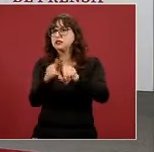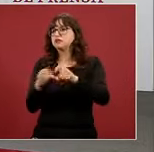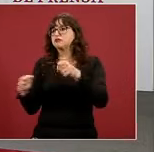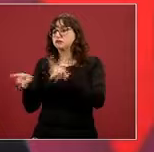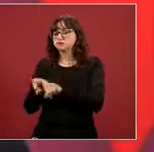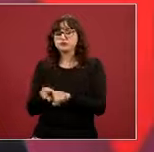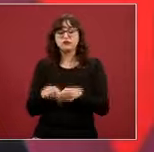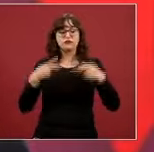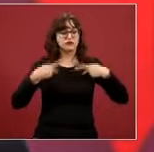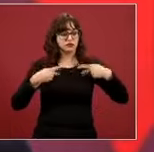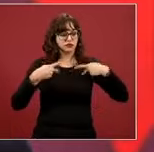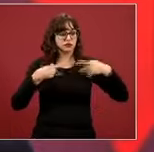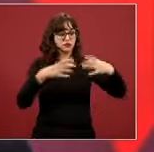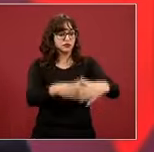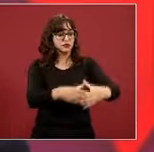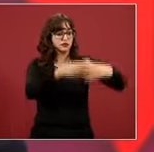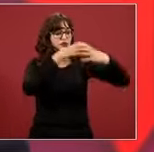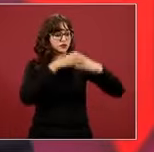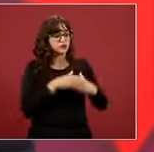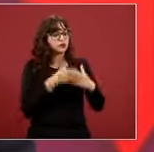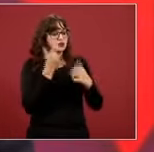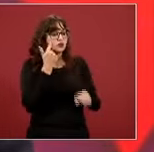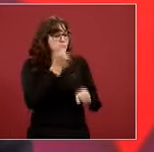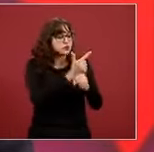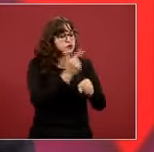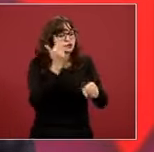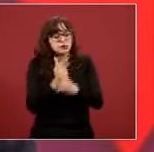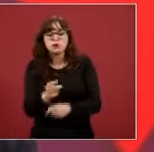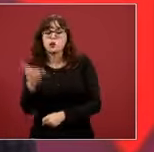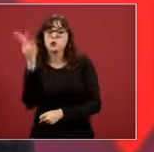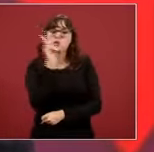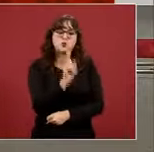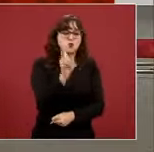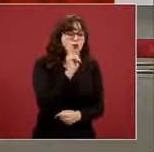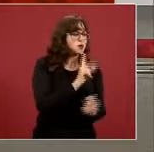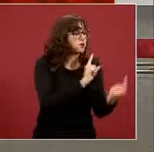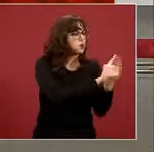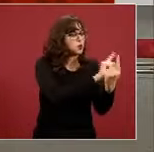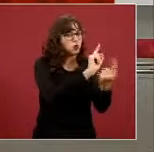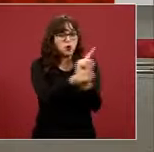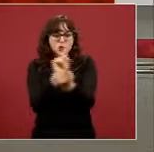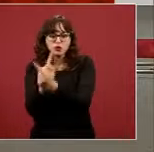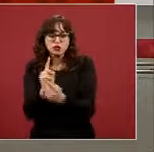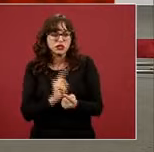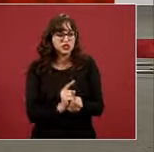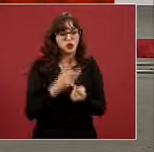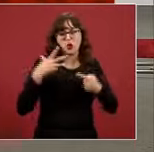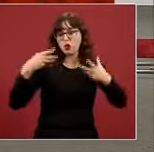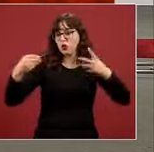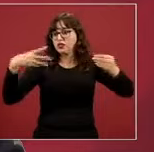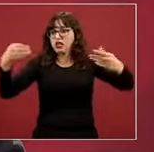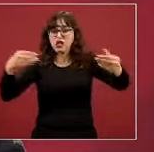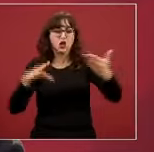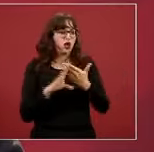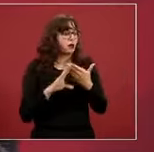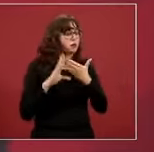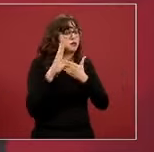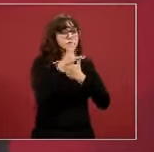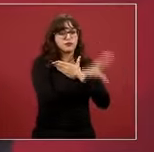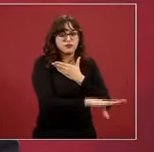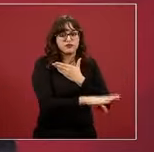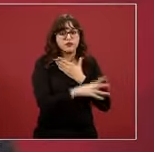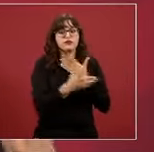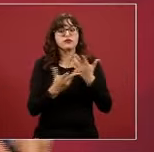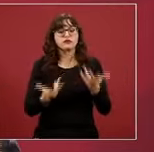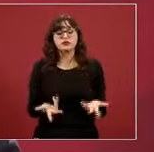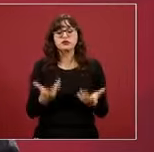comunitaria, detectar casos, hacer pruebas, buscar los contactos, evitar que contagien más allá de pequeños